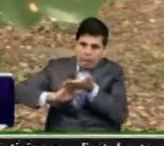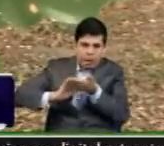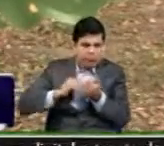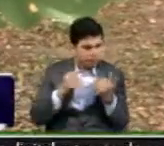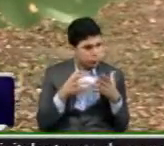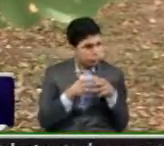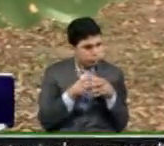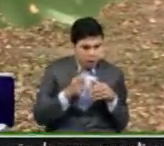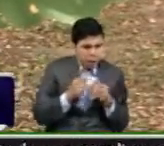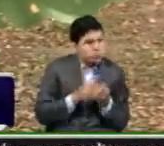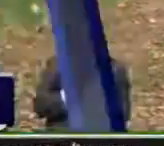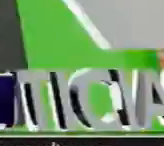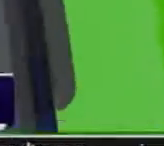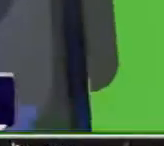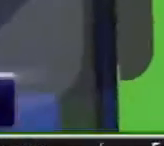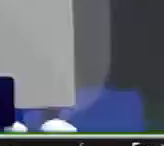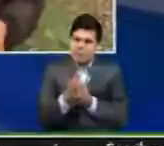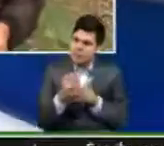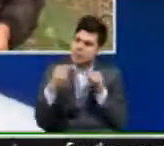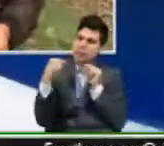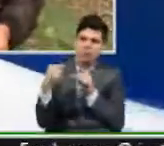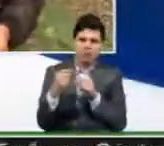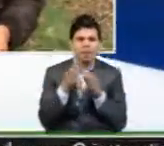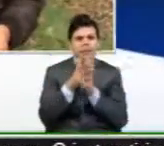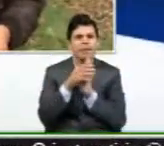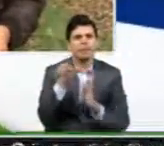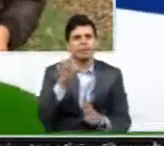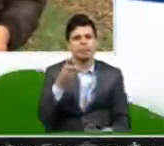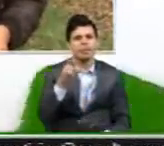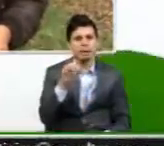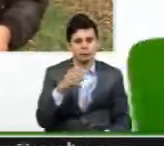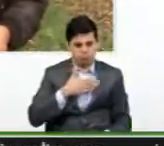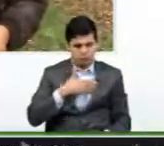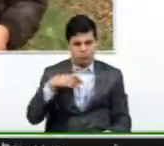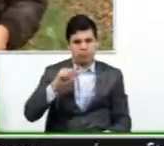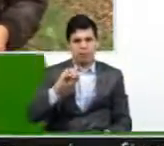la defensa del páramo de santurbán esta es toda la información con la cámara de sergio mantilla paola romero oriente noticias